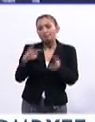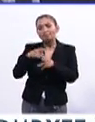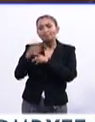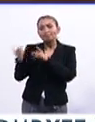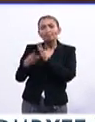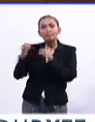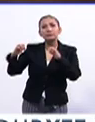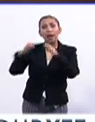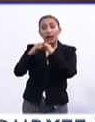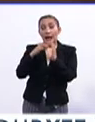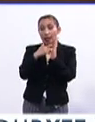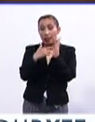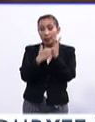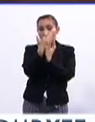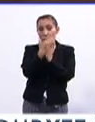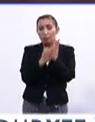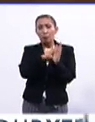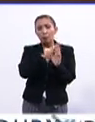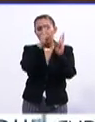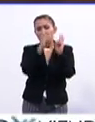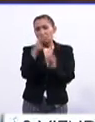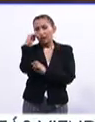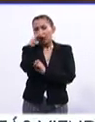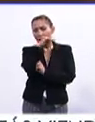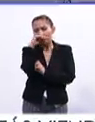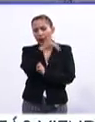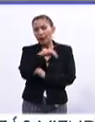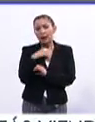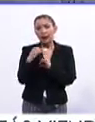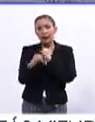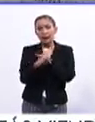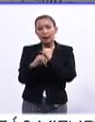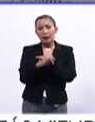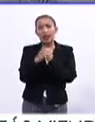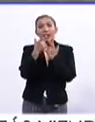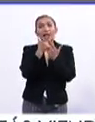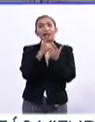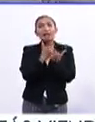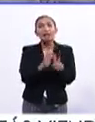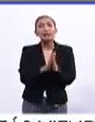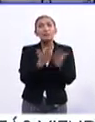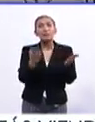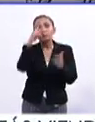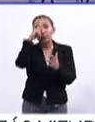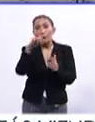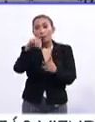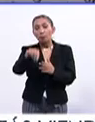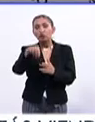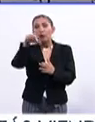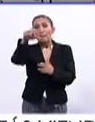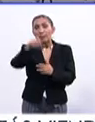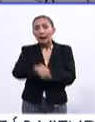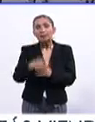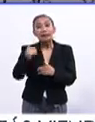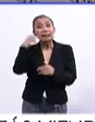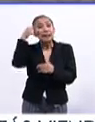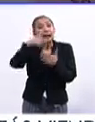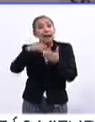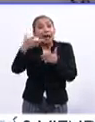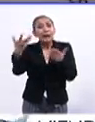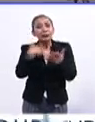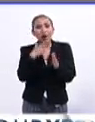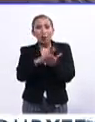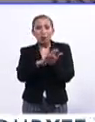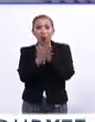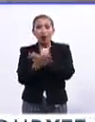el protocolo puede descargarse de manera gratuita en la plataforma libros méjico mx y se planea hacer